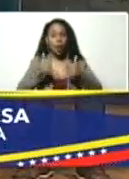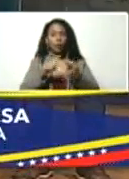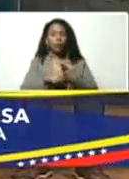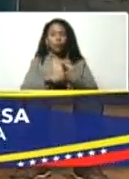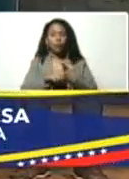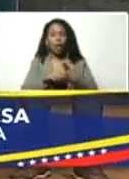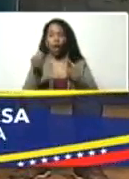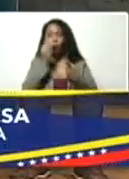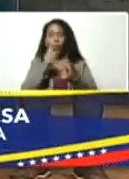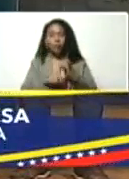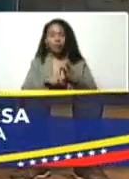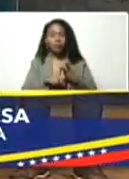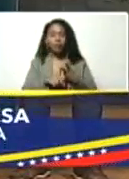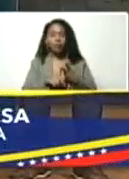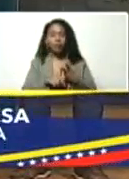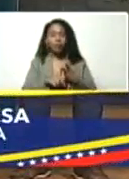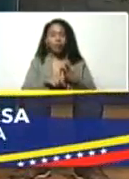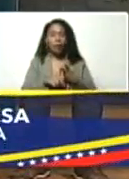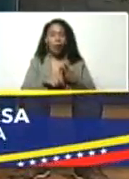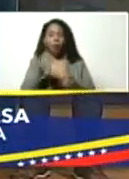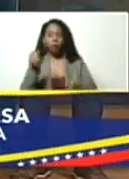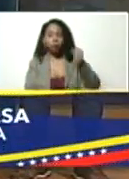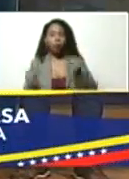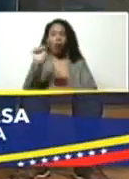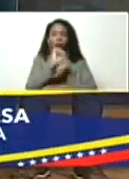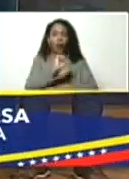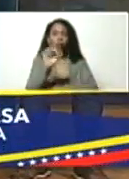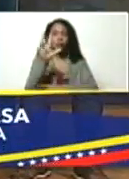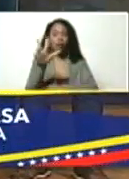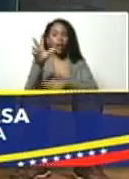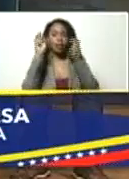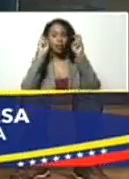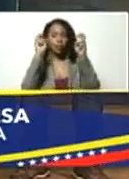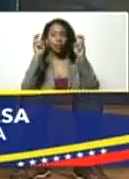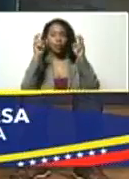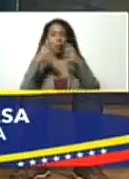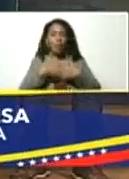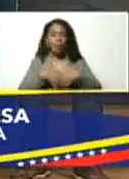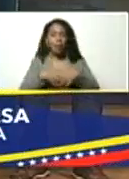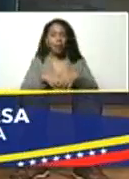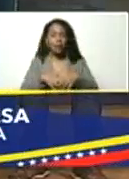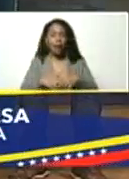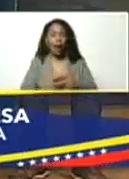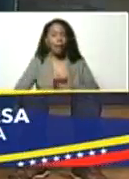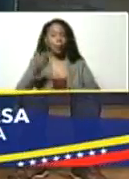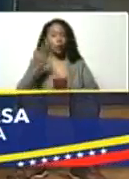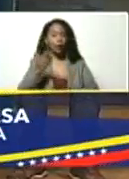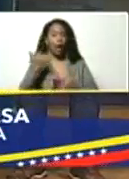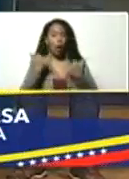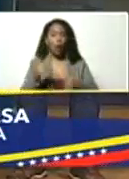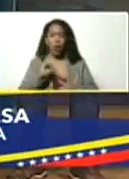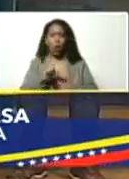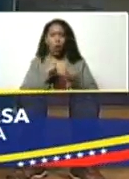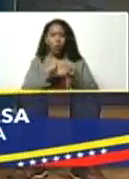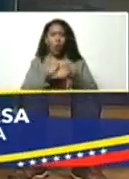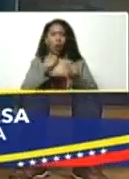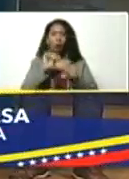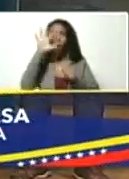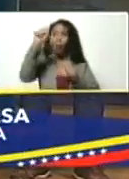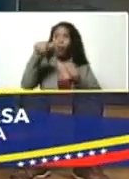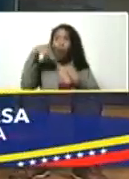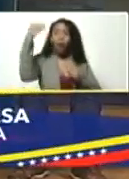para alimentos y para automotriz. Son tres rubros sumamente importantes. Ahora no necesitamos seguir exportando